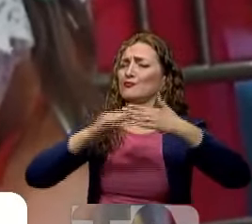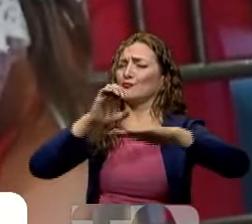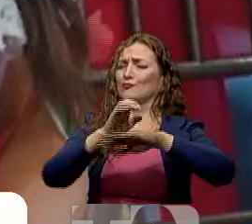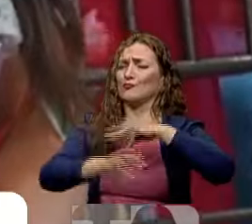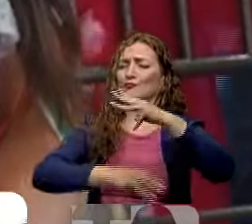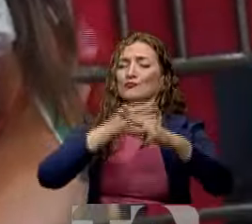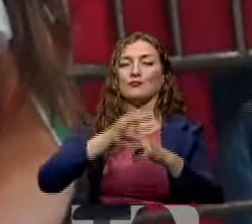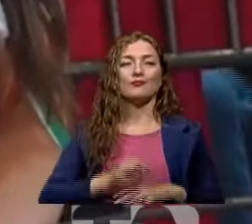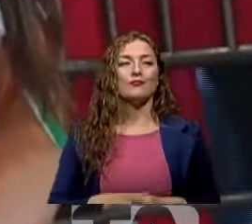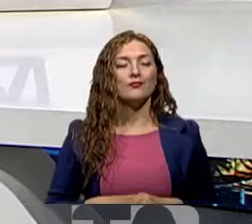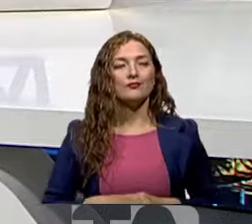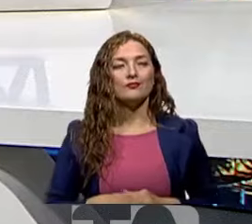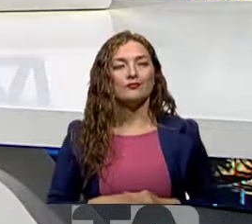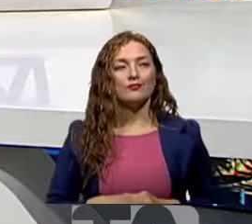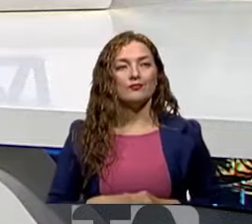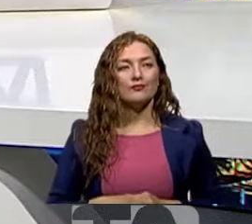el mundo.